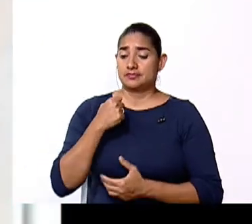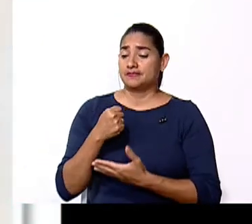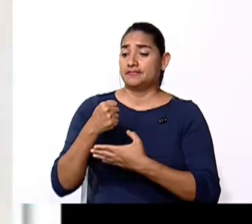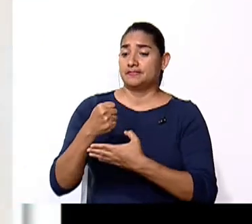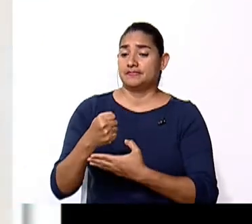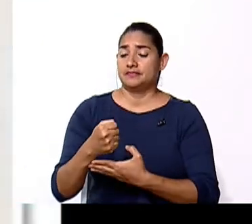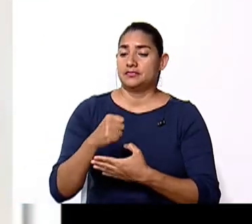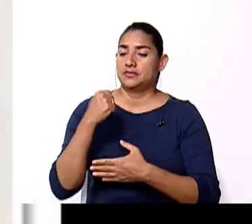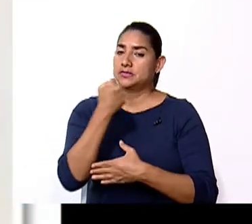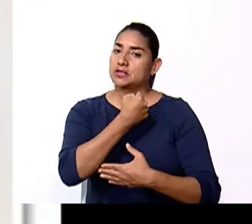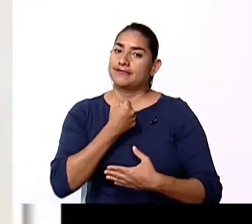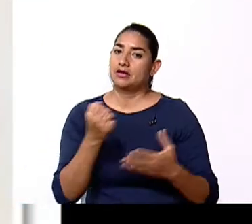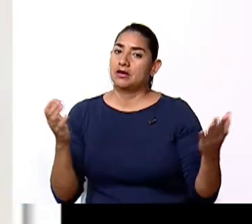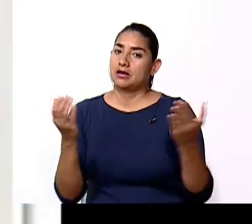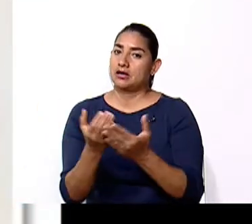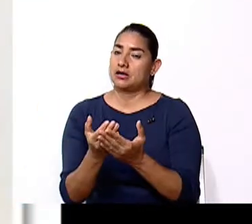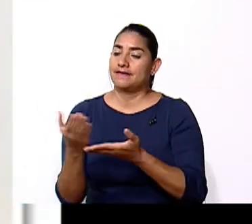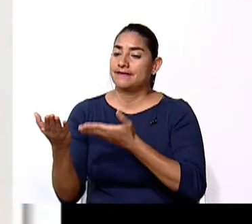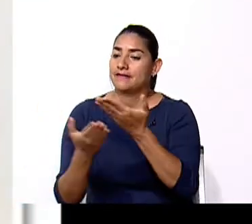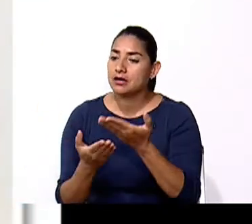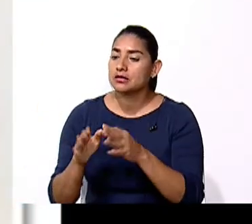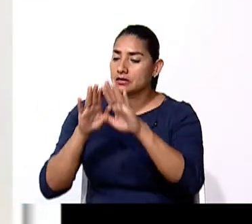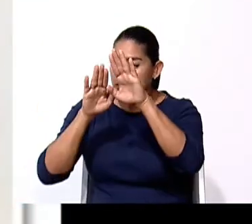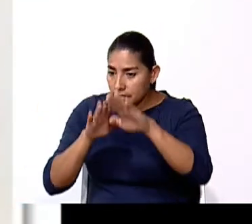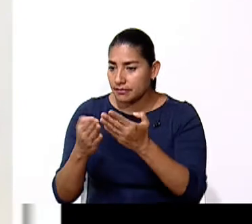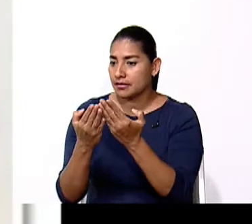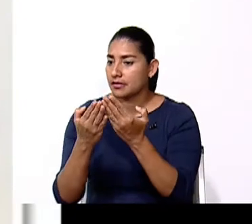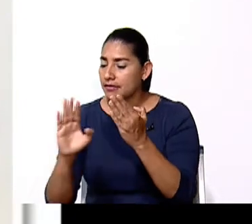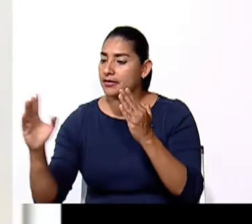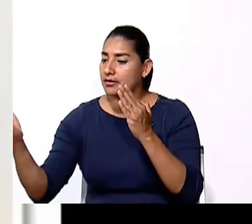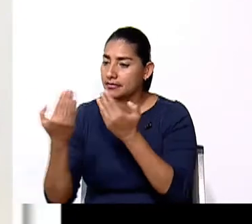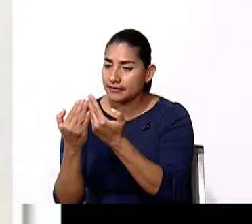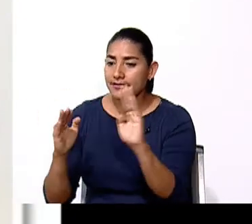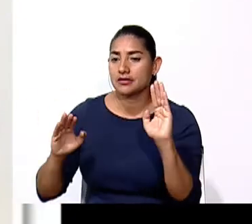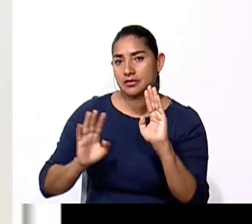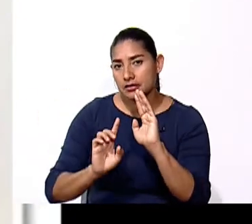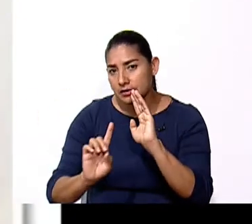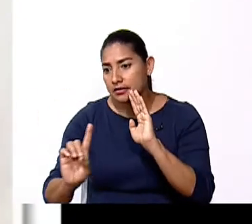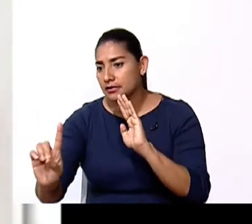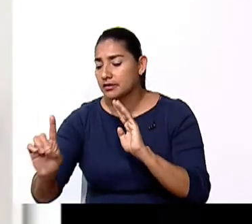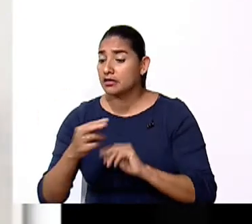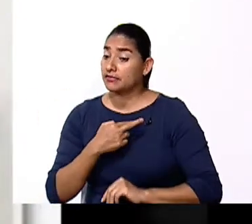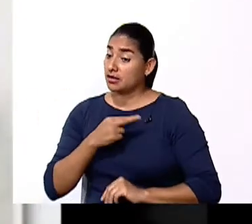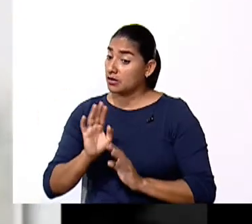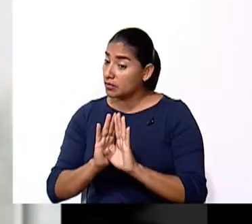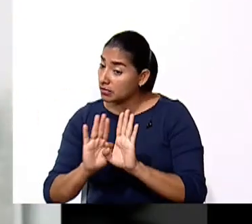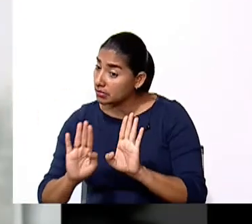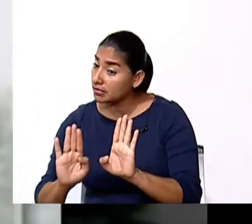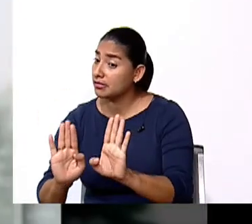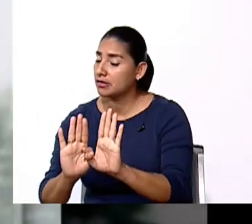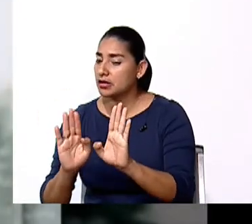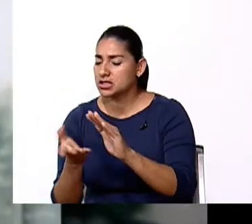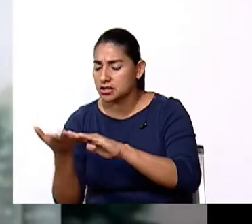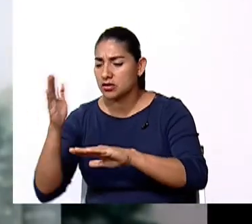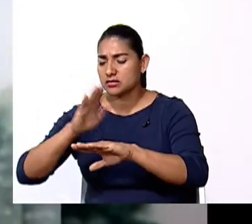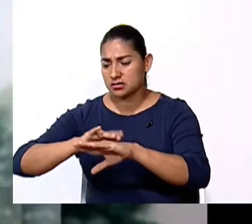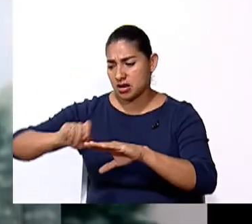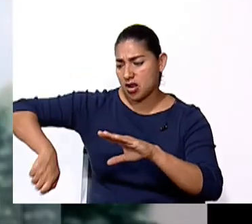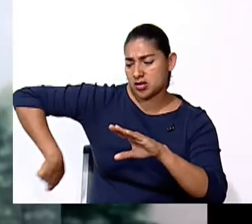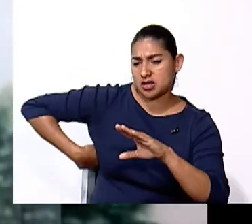Bueno, vamos a ir contándoles parte de las luchas que dieron en esa resistencia